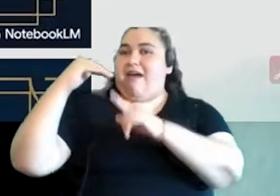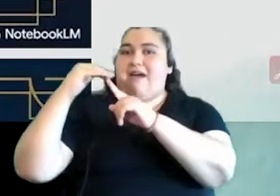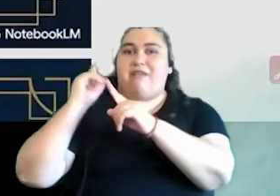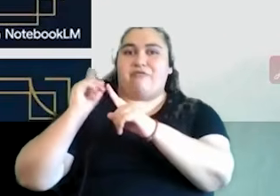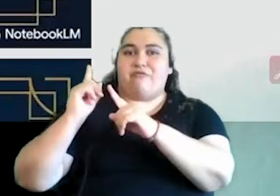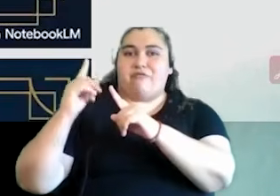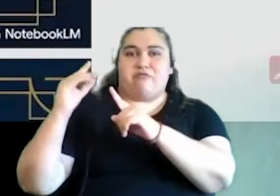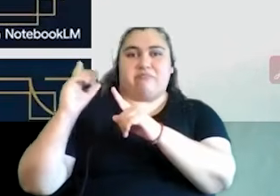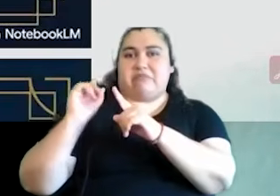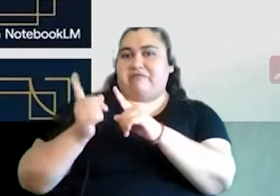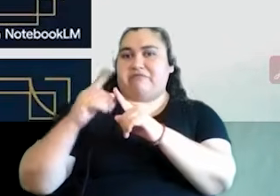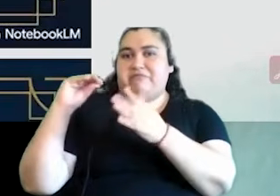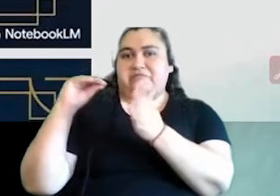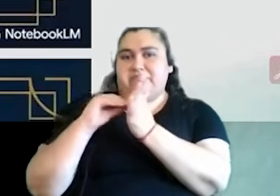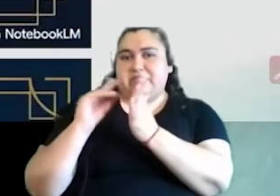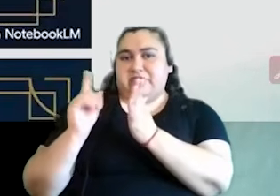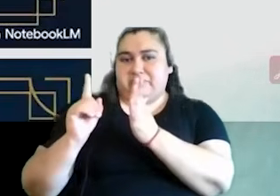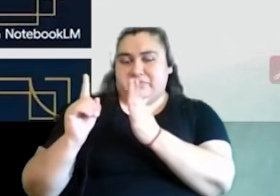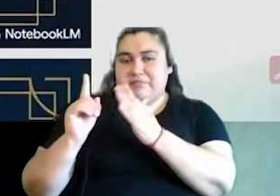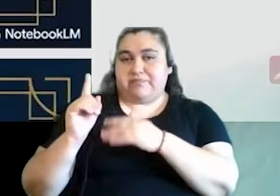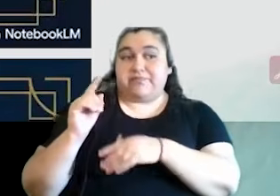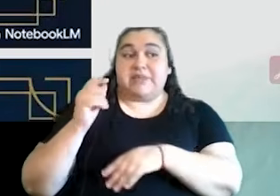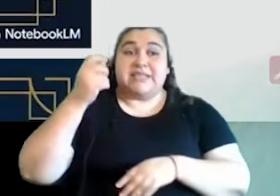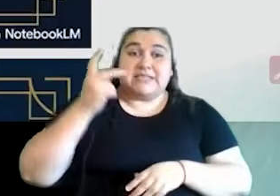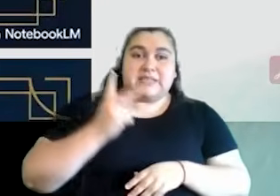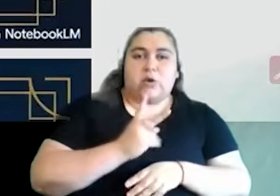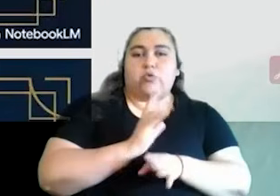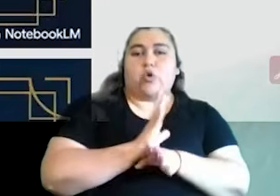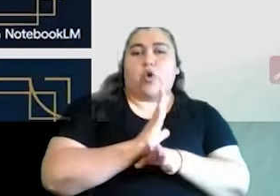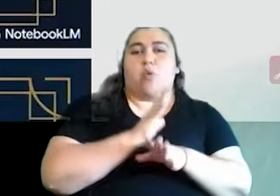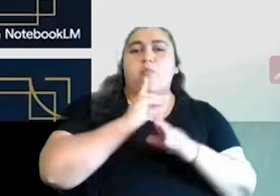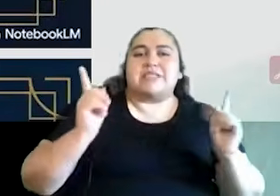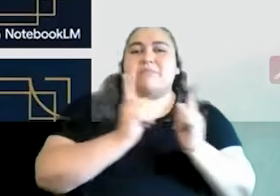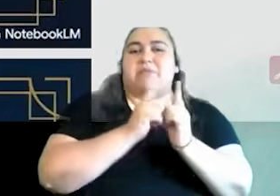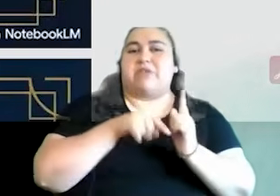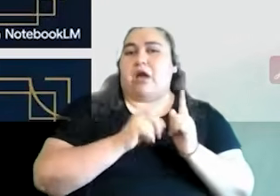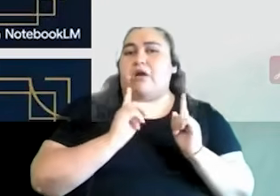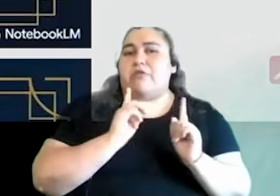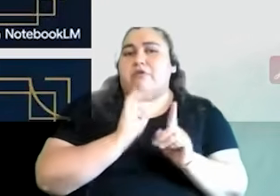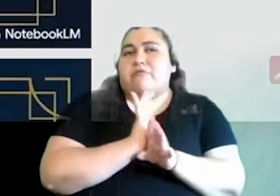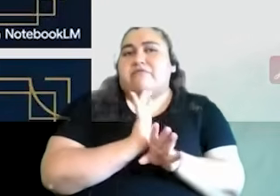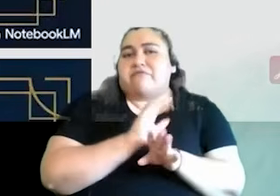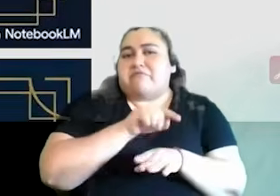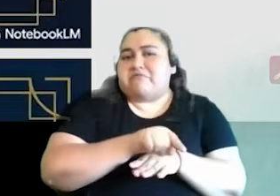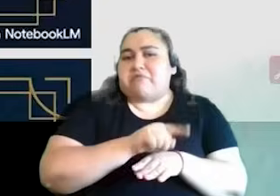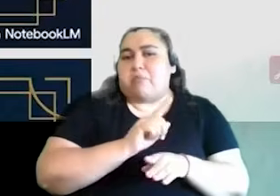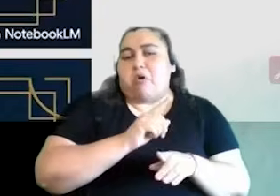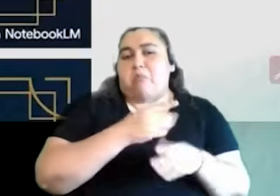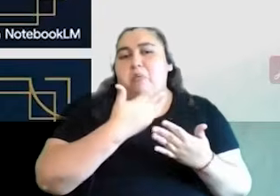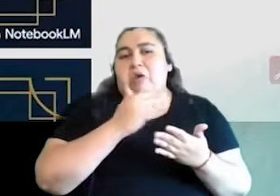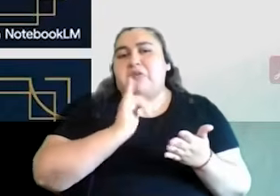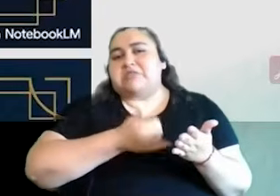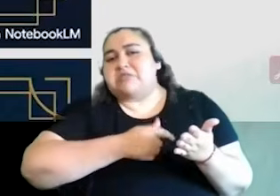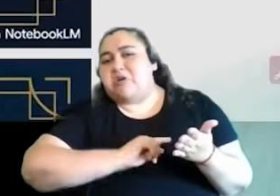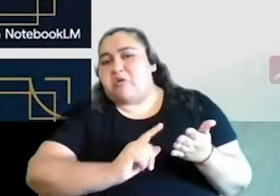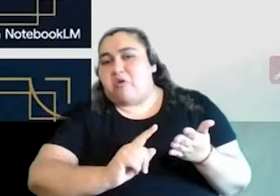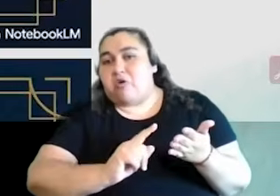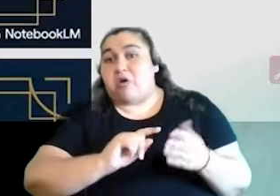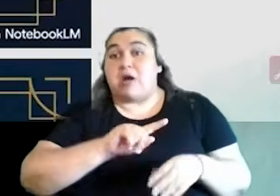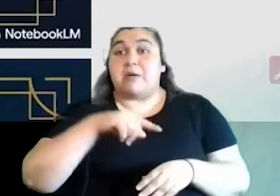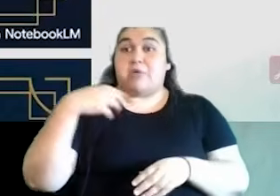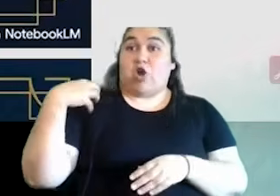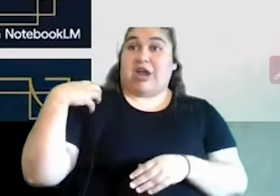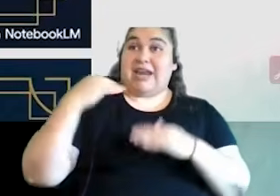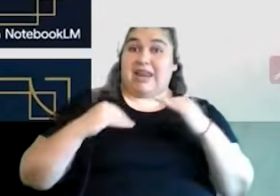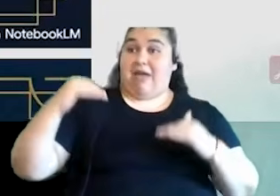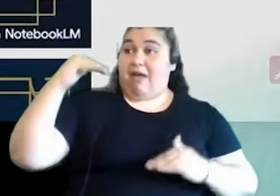una nueva alternativa, pero sigue vigente el régimen general en materia de liquidación del impuesto a las ganancias. El